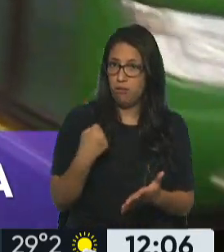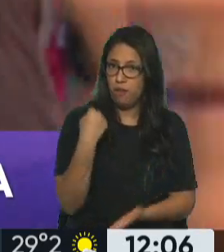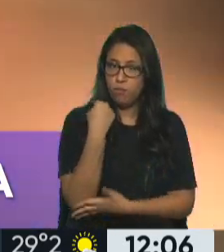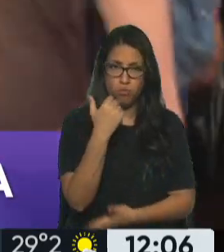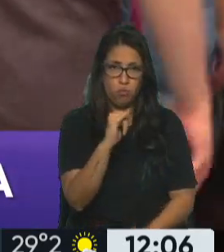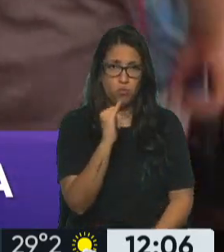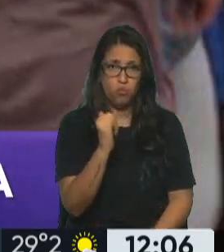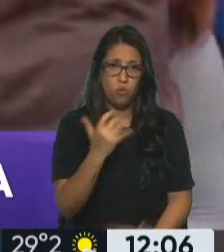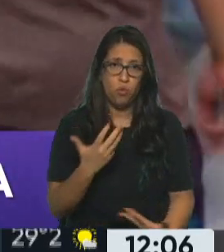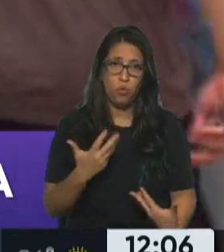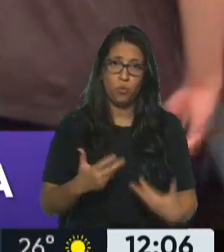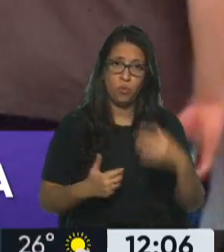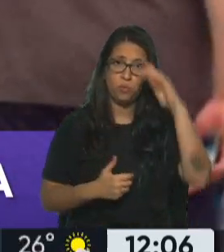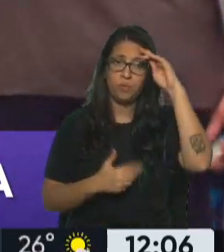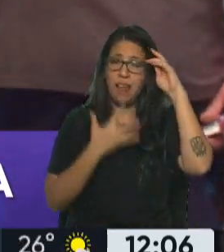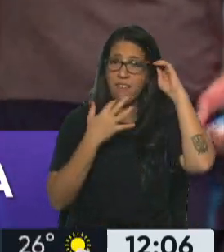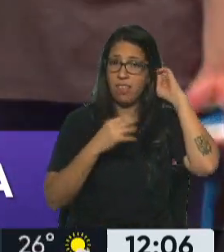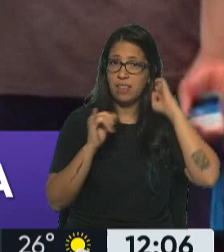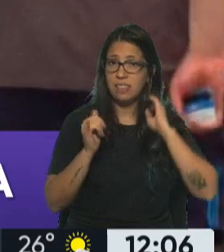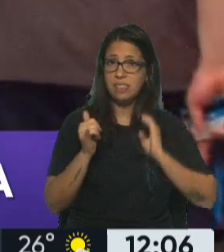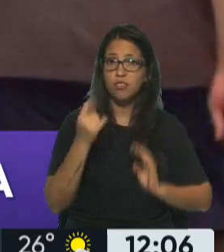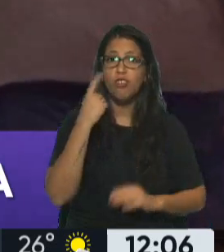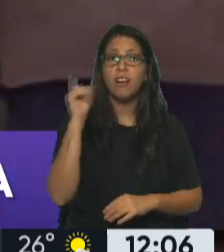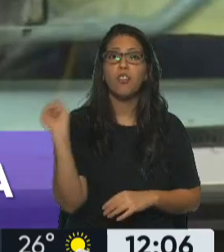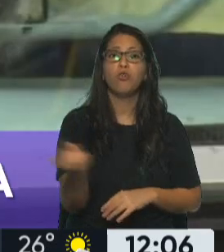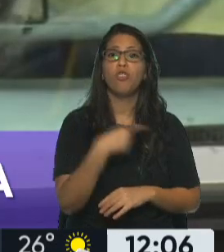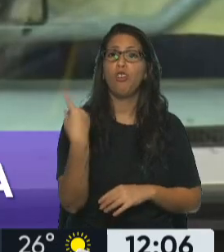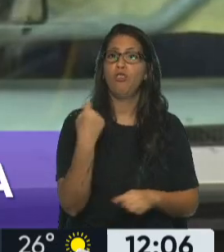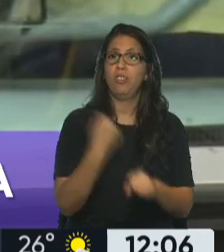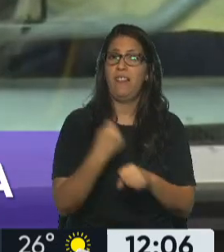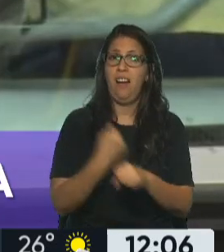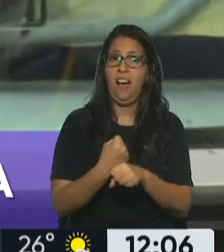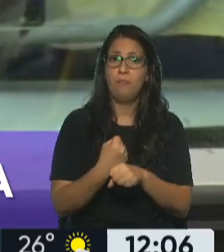verdad que sí. La verdad que sí. Yo creo que para todos los que trabajamos se nos va a complicar.